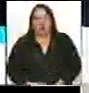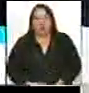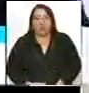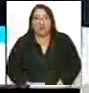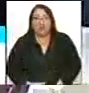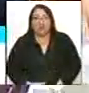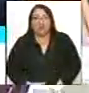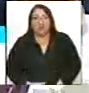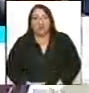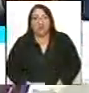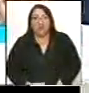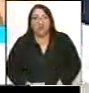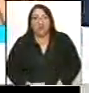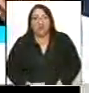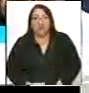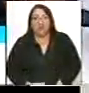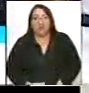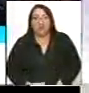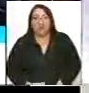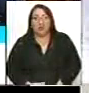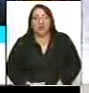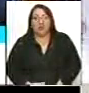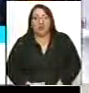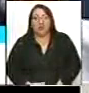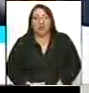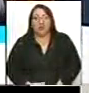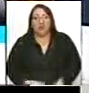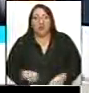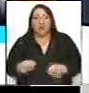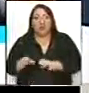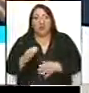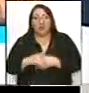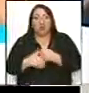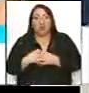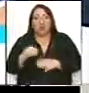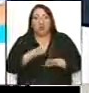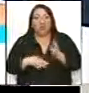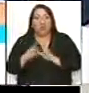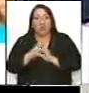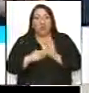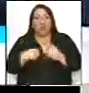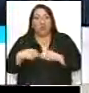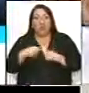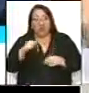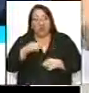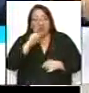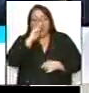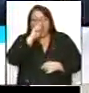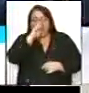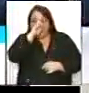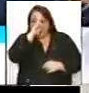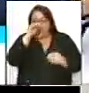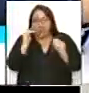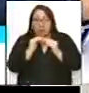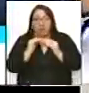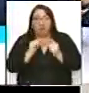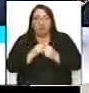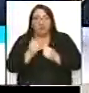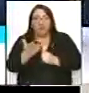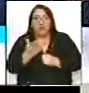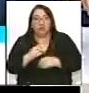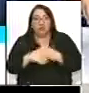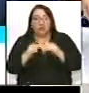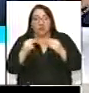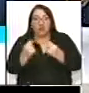Podemos subir, en efecto, como se está haciendo o se hará la exigencia de los movimientos regionales, y creo que debe ser así, al igual que se está subiendo la exigencia para